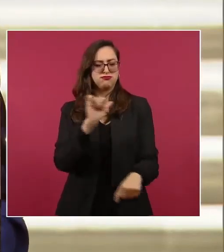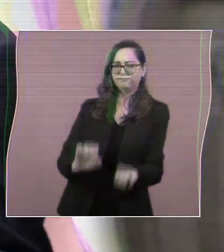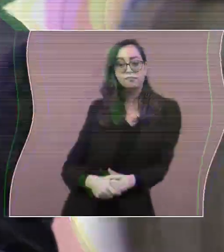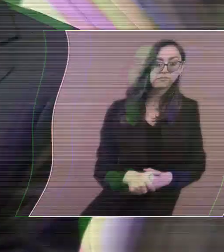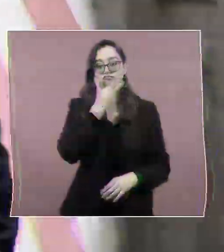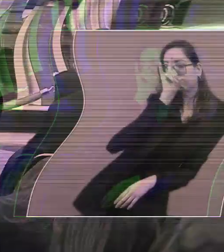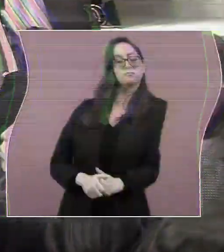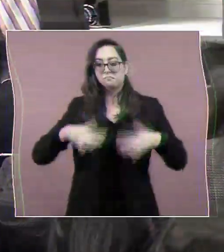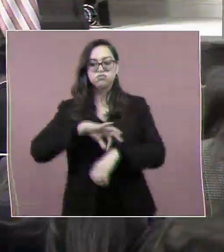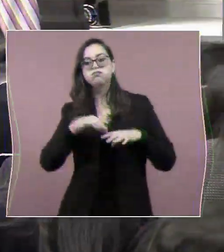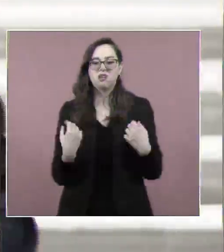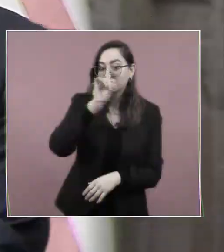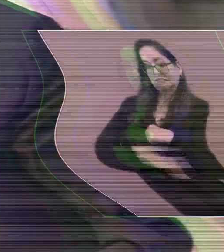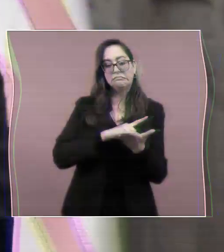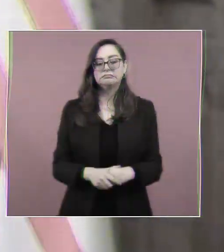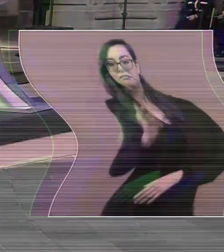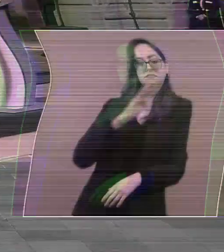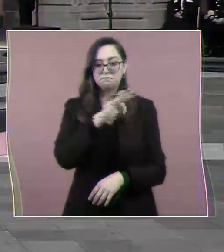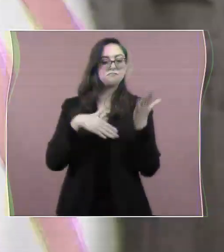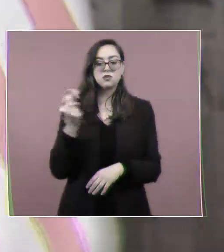modelos.